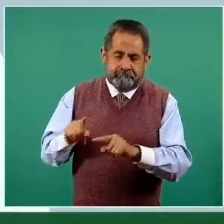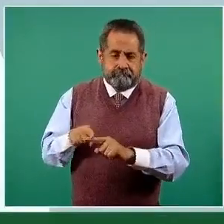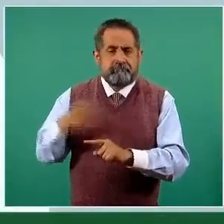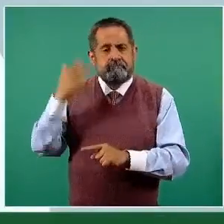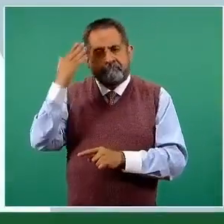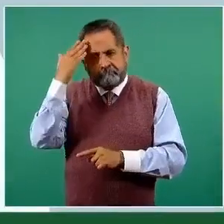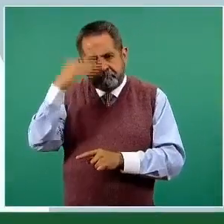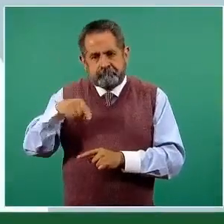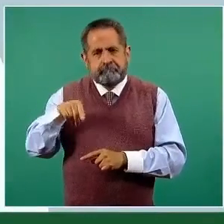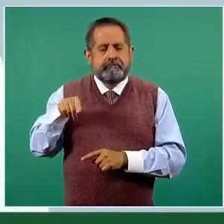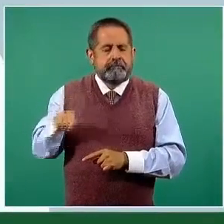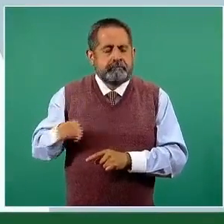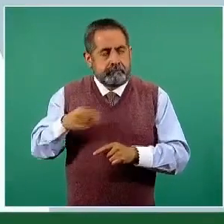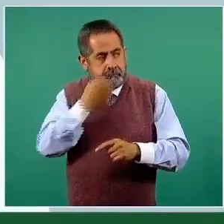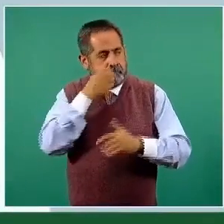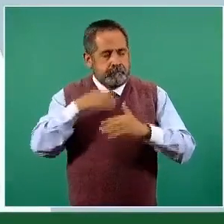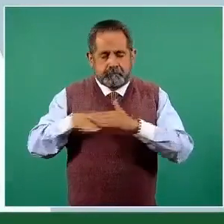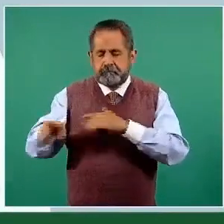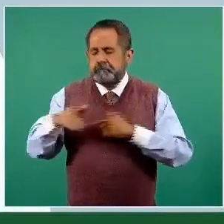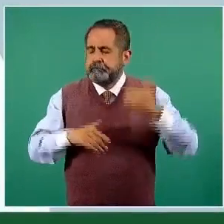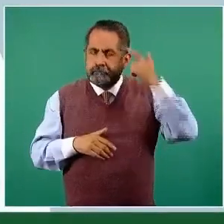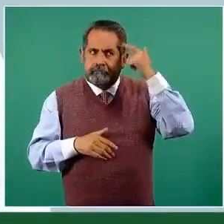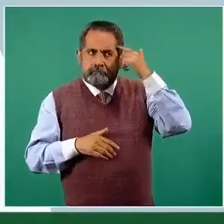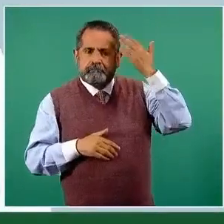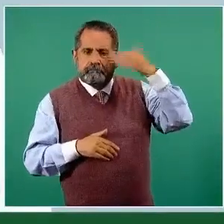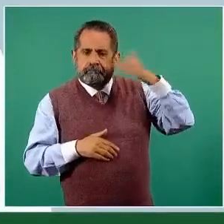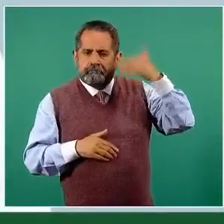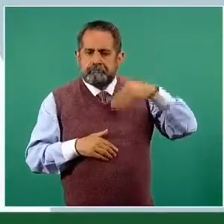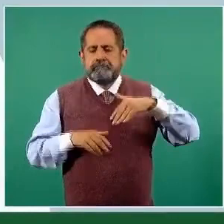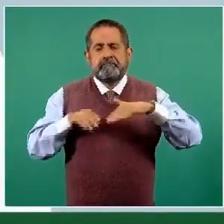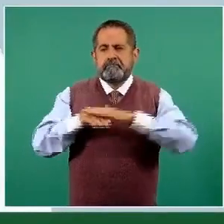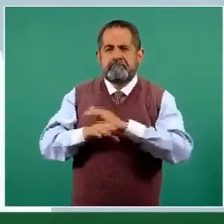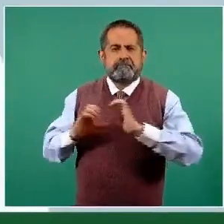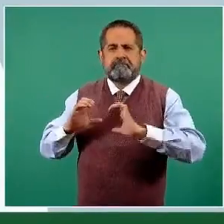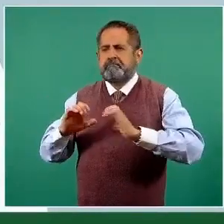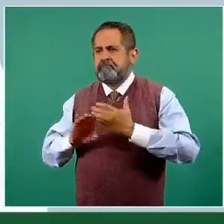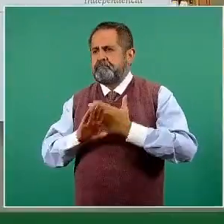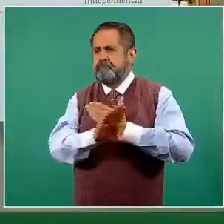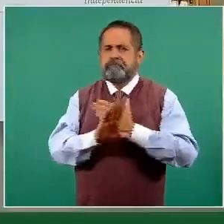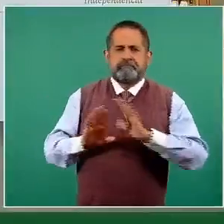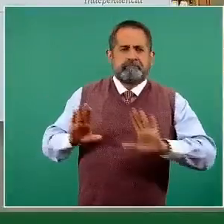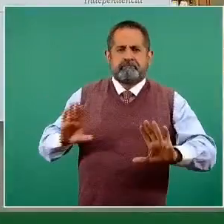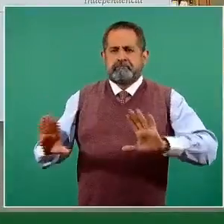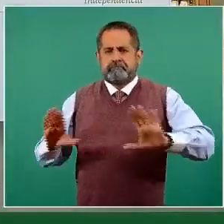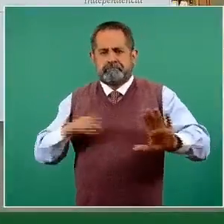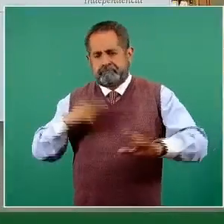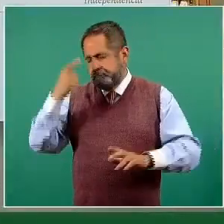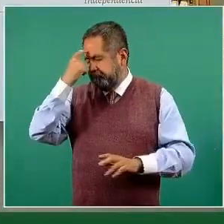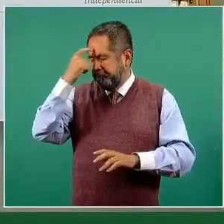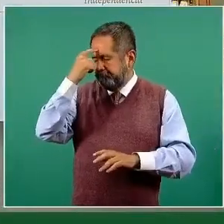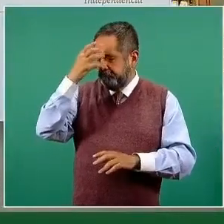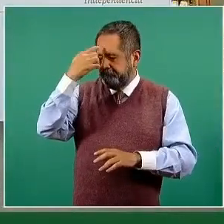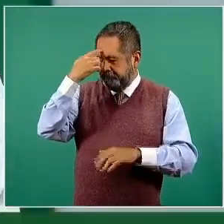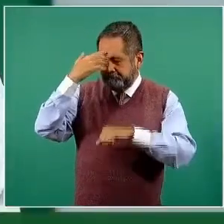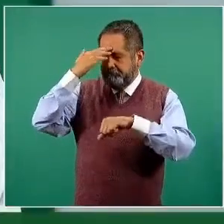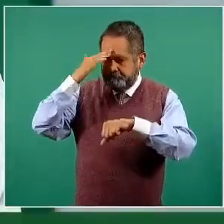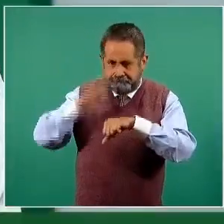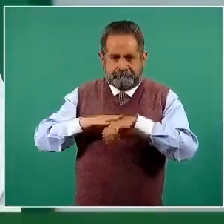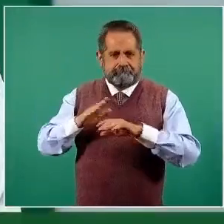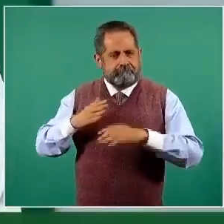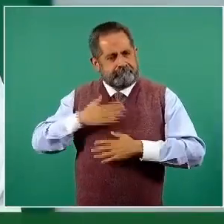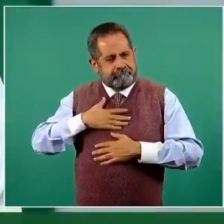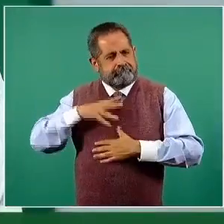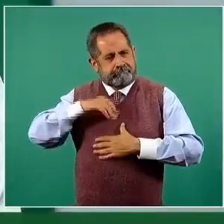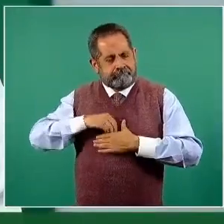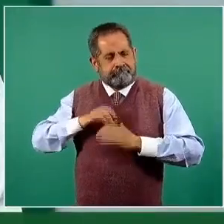momento regresen a clases presenciales estén bien en su mente, en su cultura, las medidas básicas